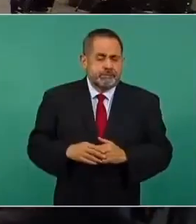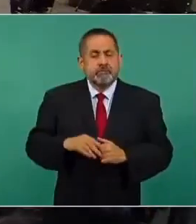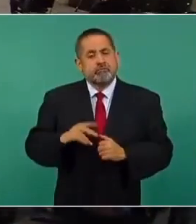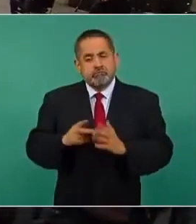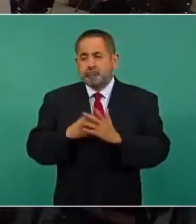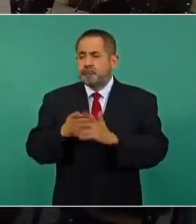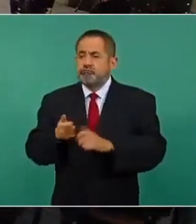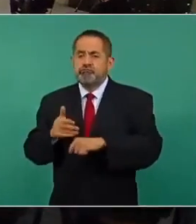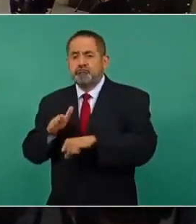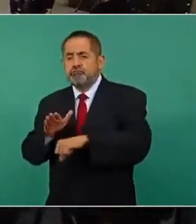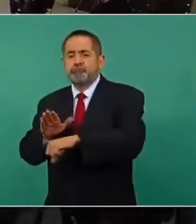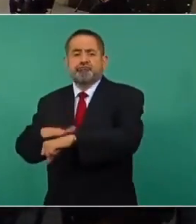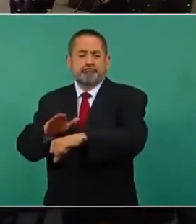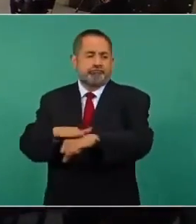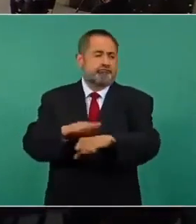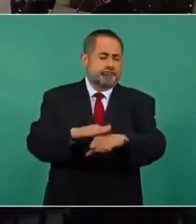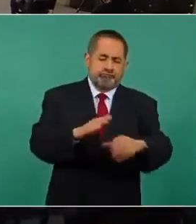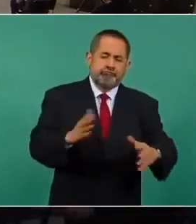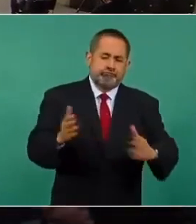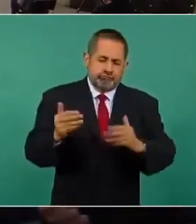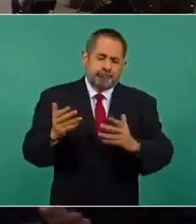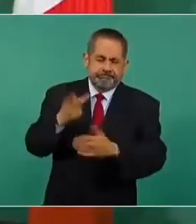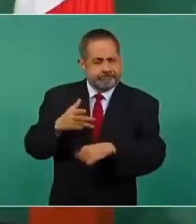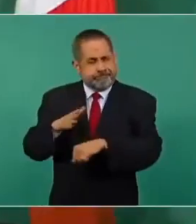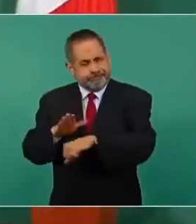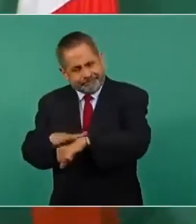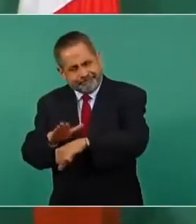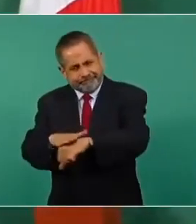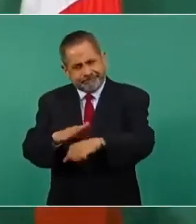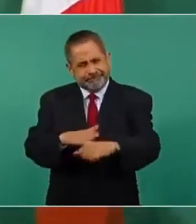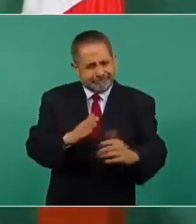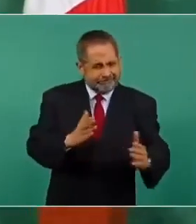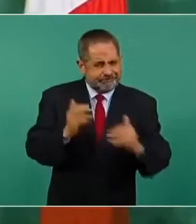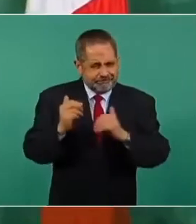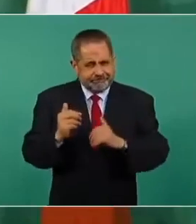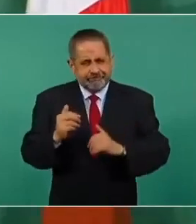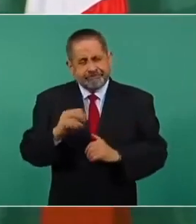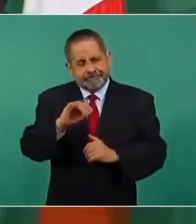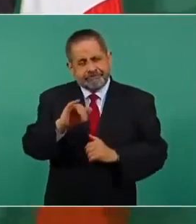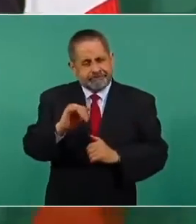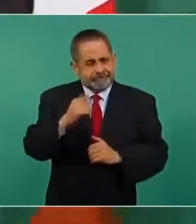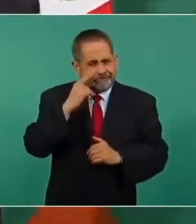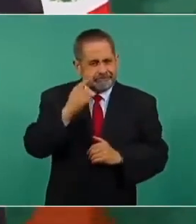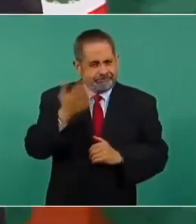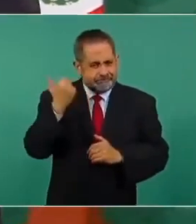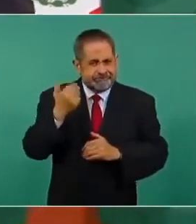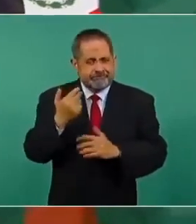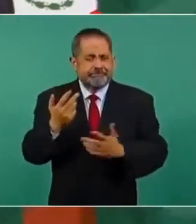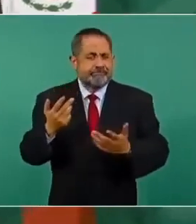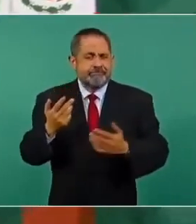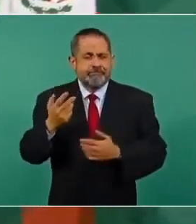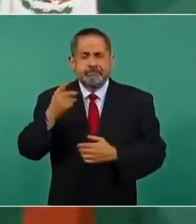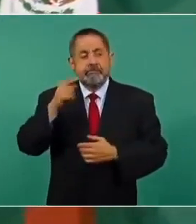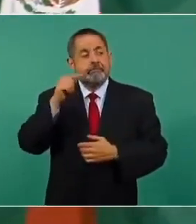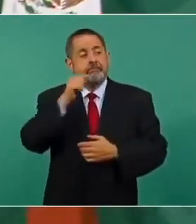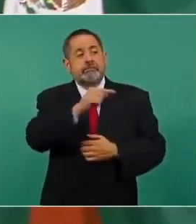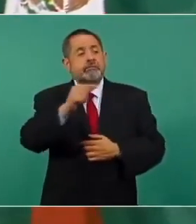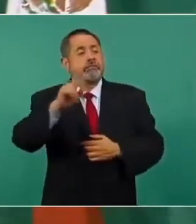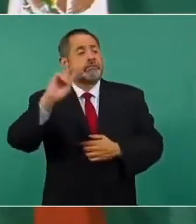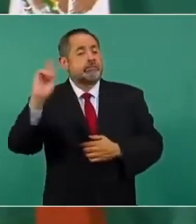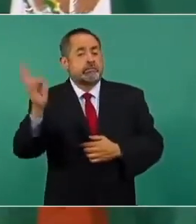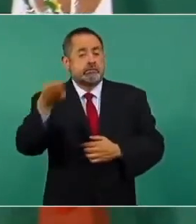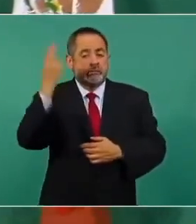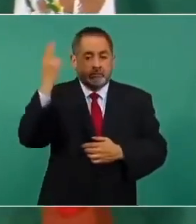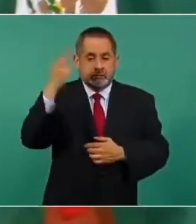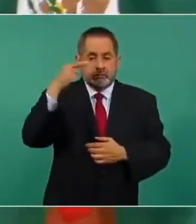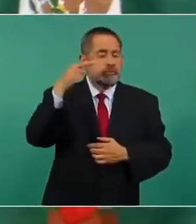llamado, reitero, el llamado a universidades